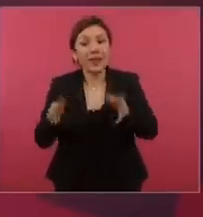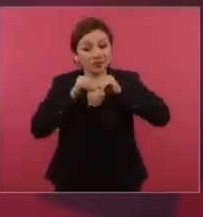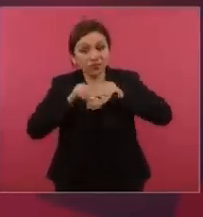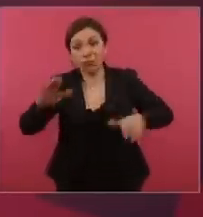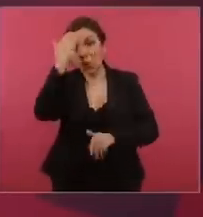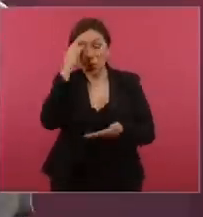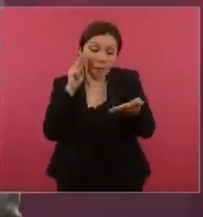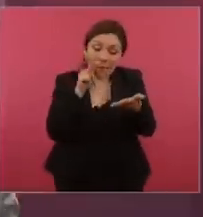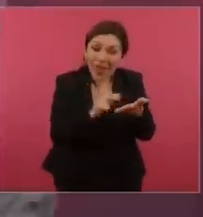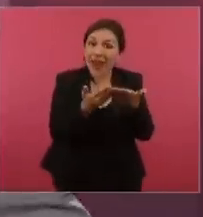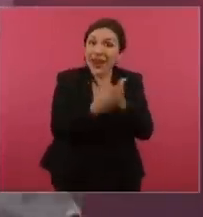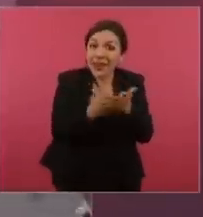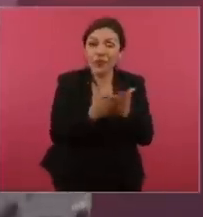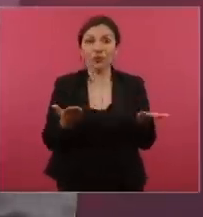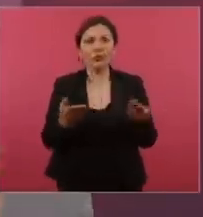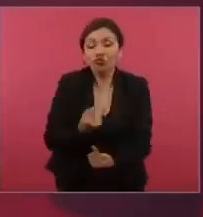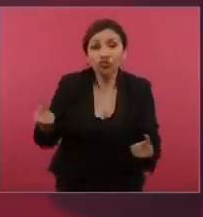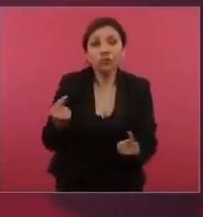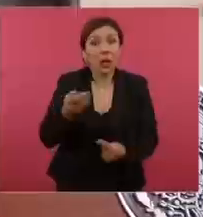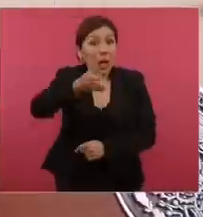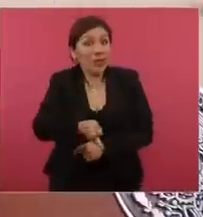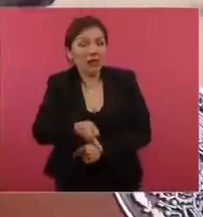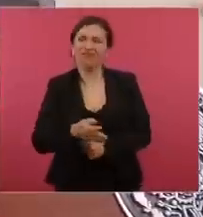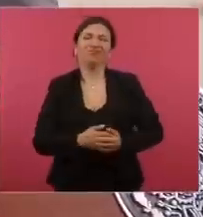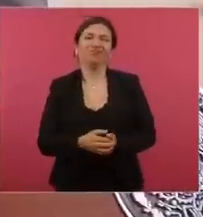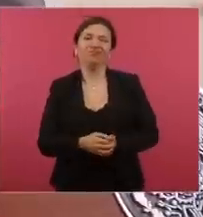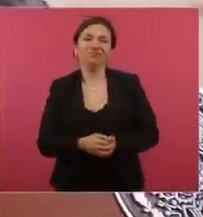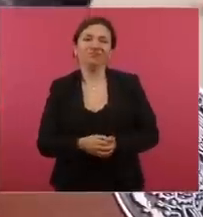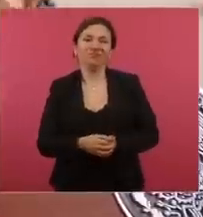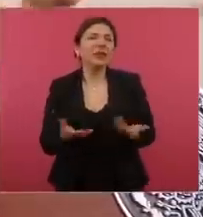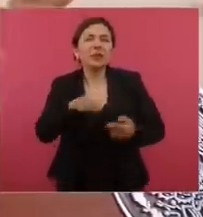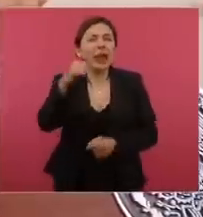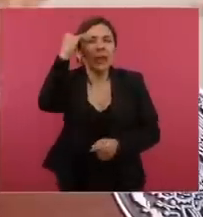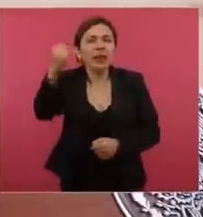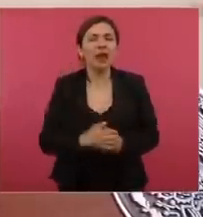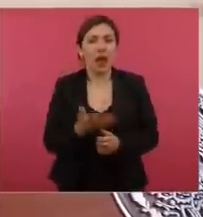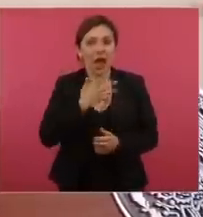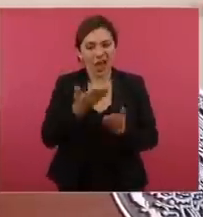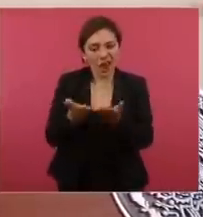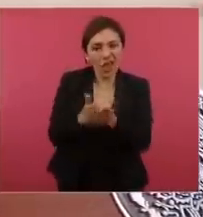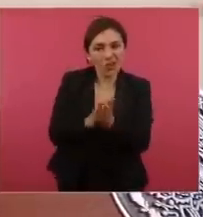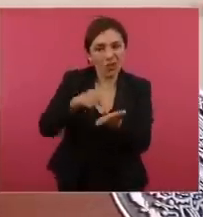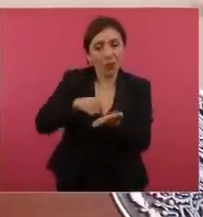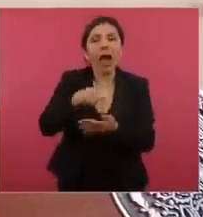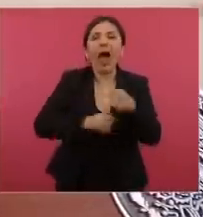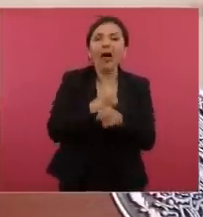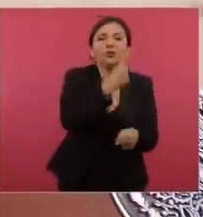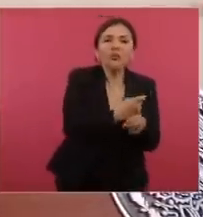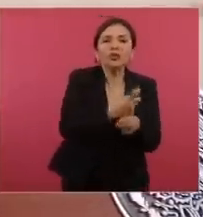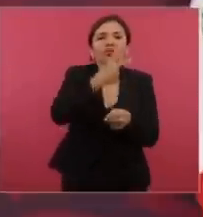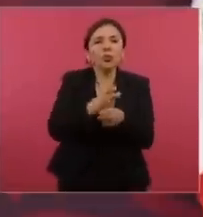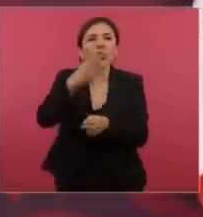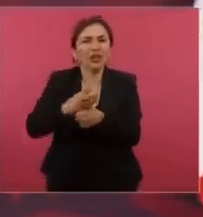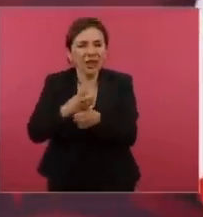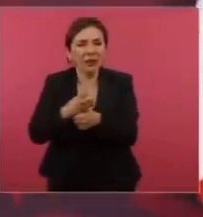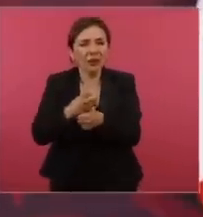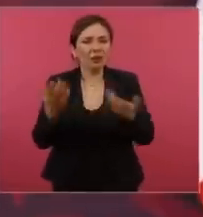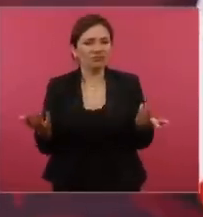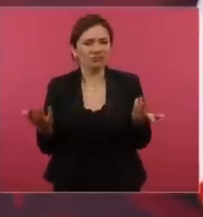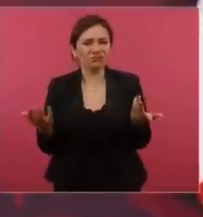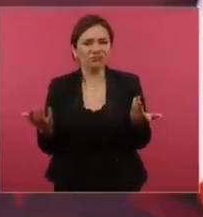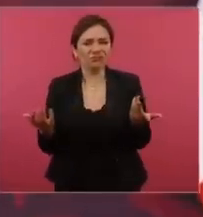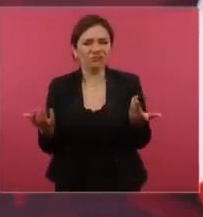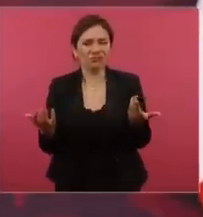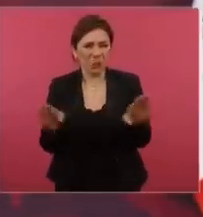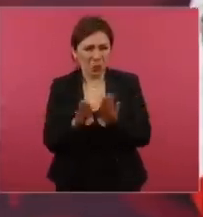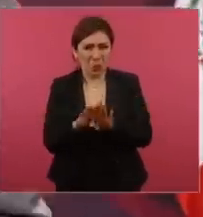conozcan, porque hasta se anticiparon. Además, imagínense los contenidos del primer grado, segundo grado, tercer grado. De modo